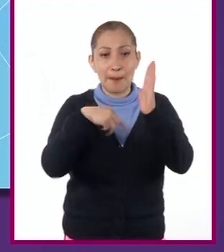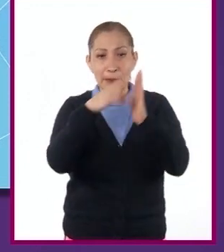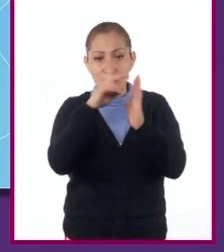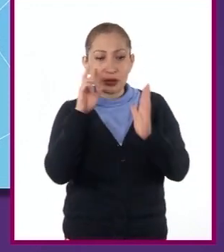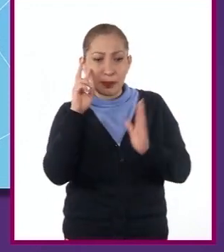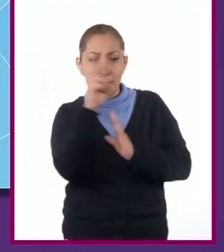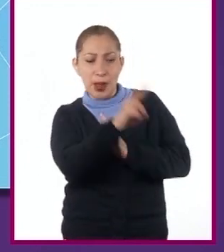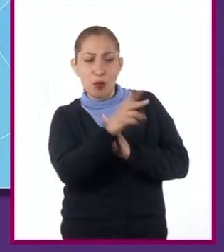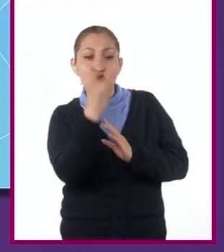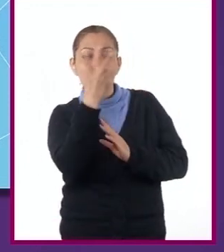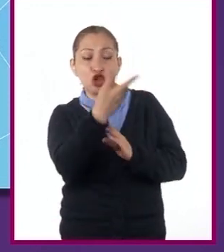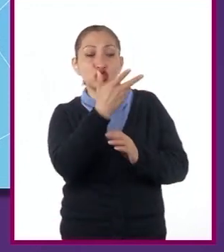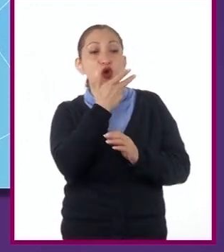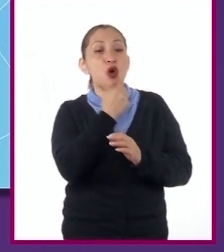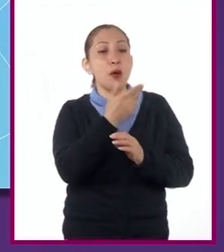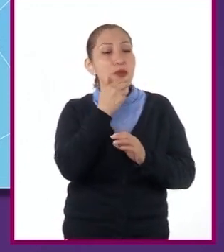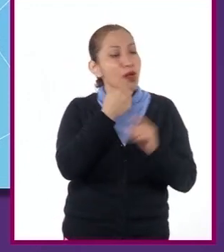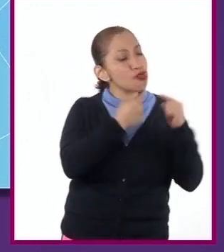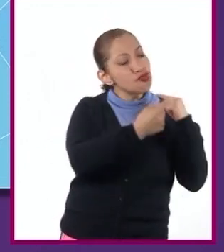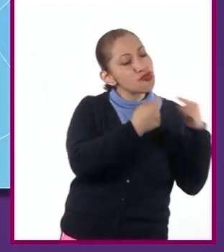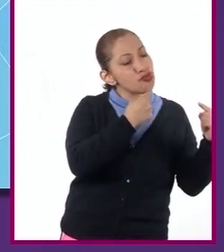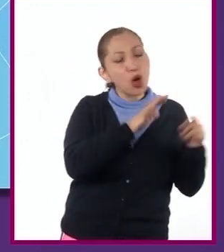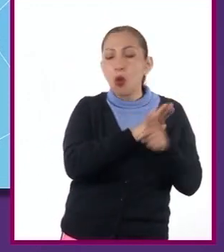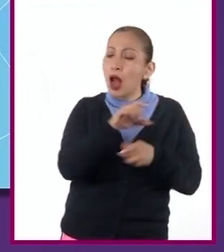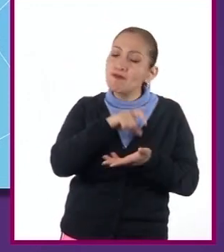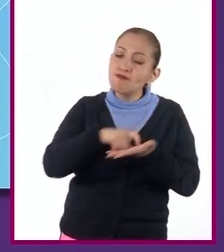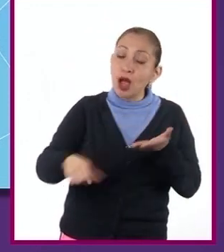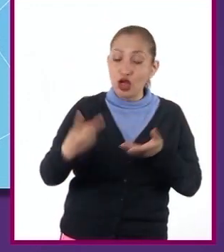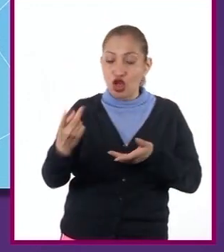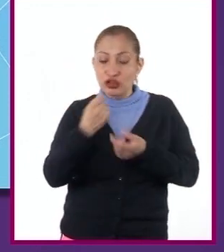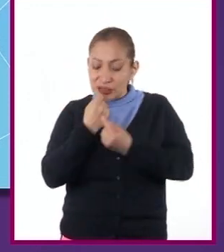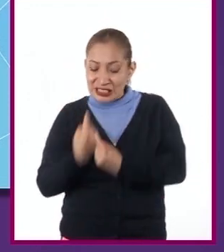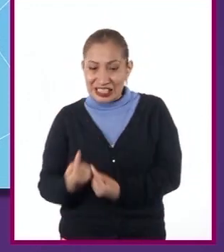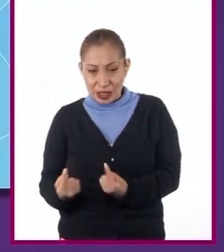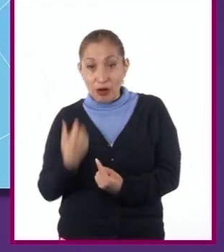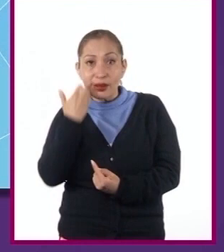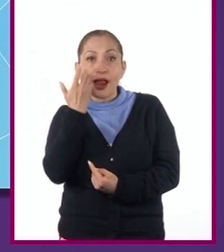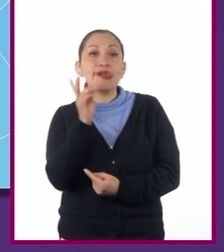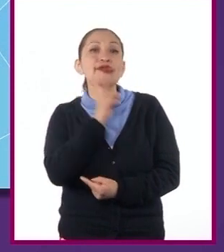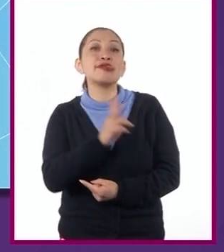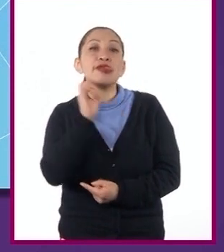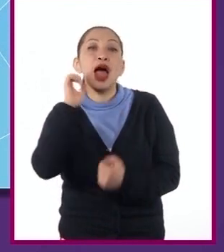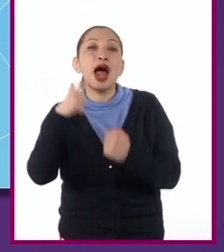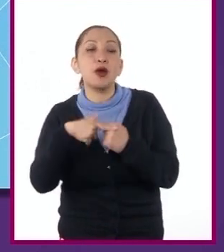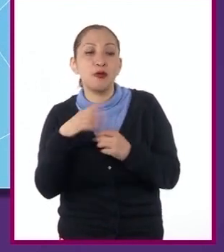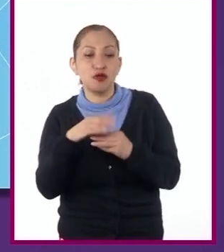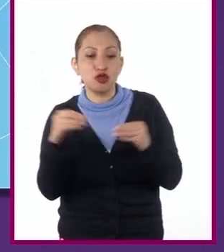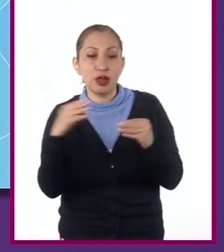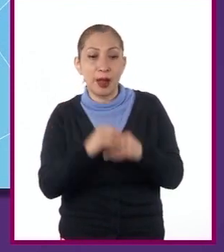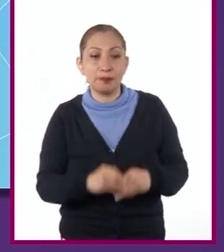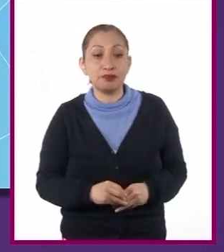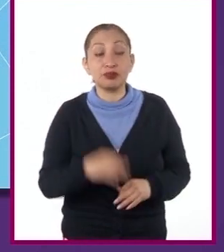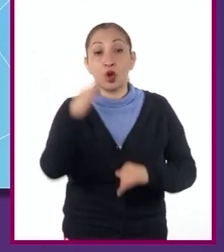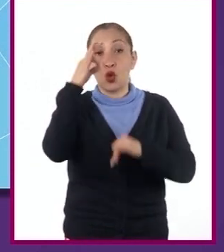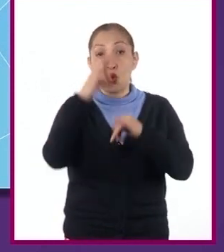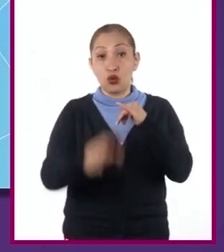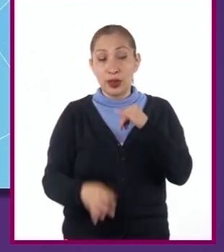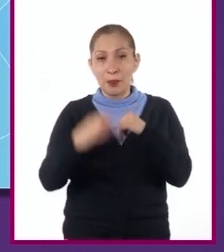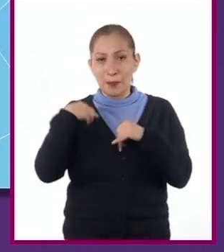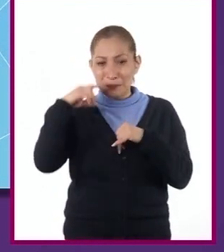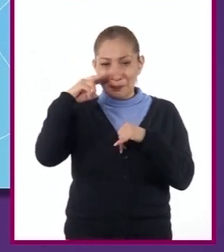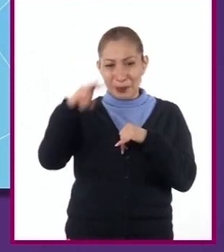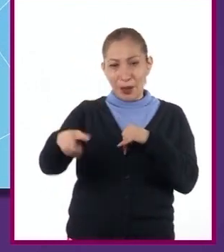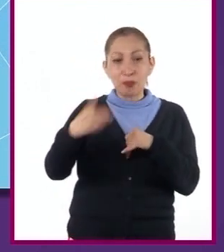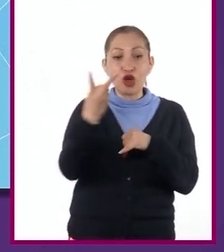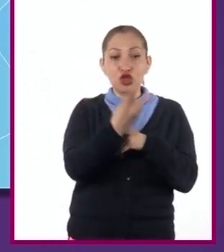también apreciamos a dos hombres decidiendo qué comprar y dos niños que tal vez quieren probar alguna fruta. Por último,